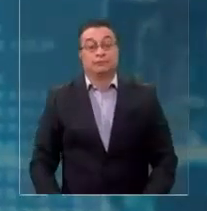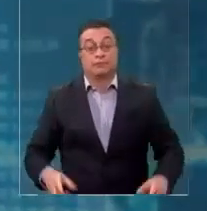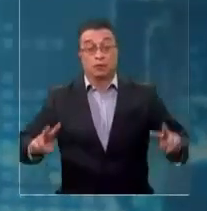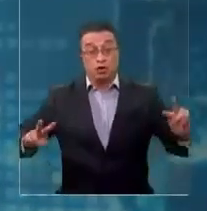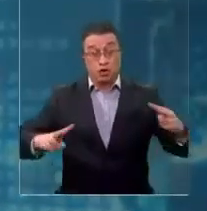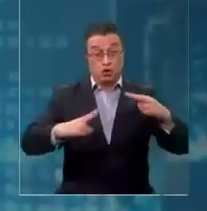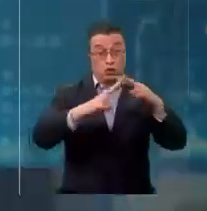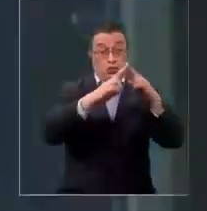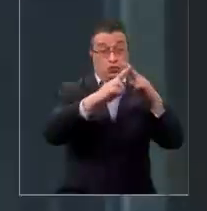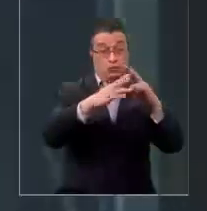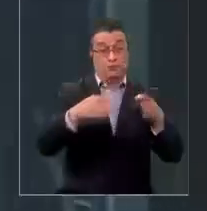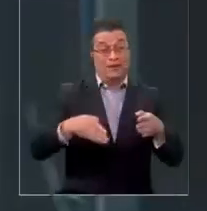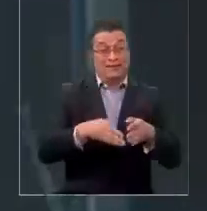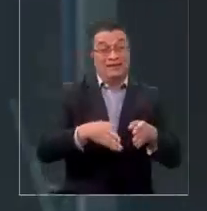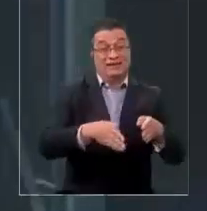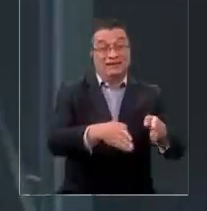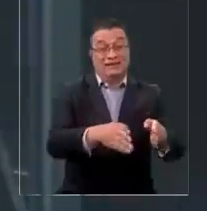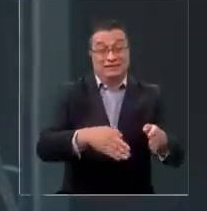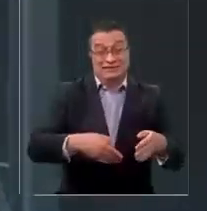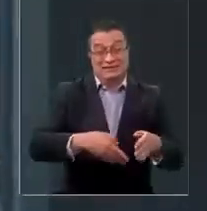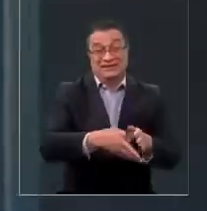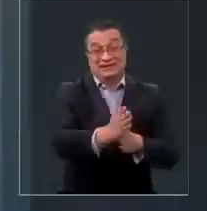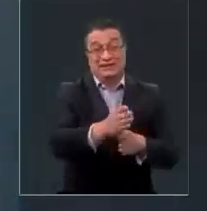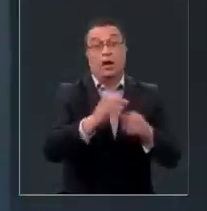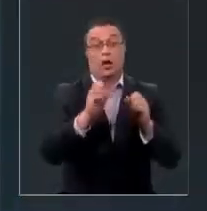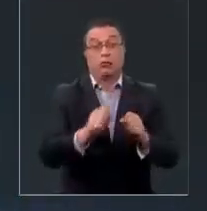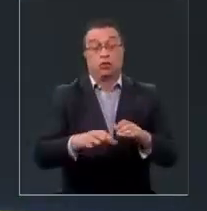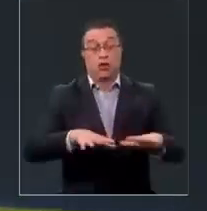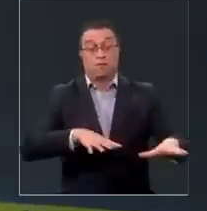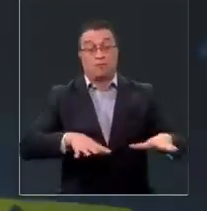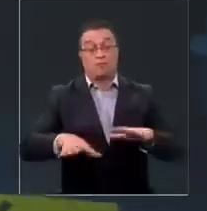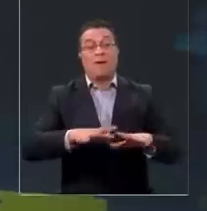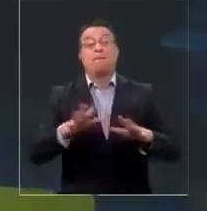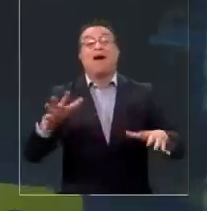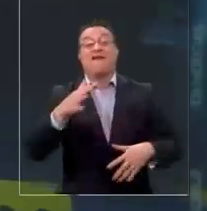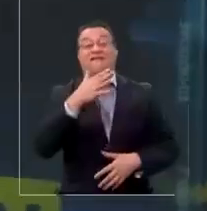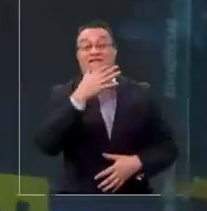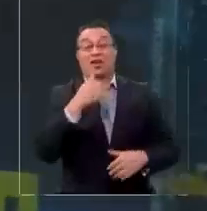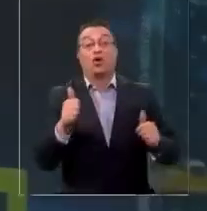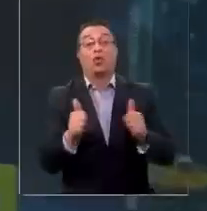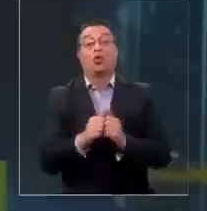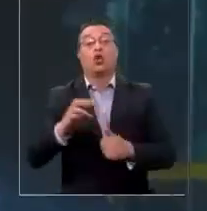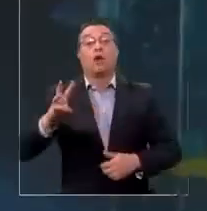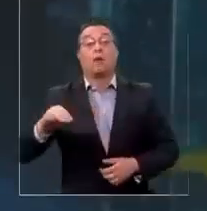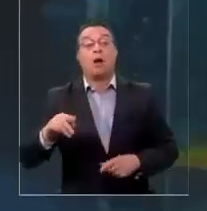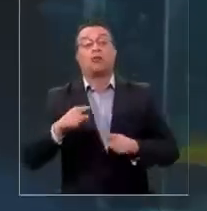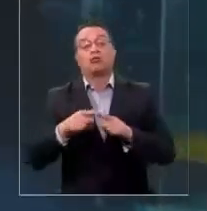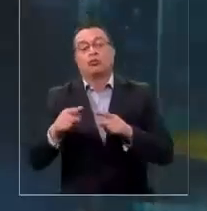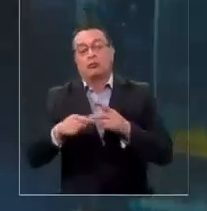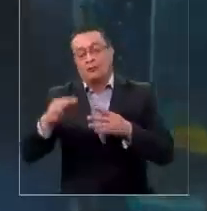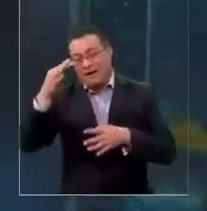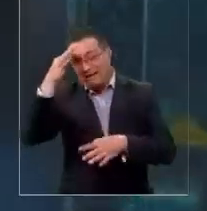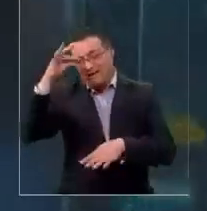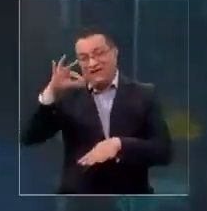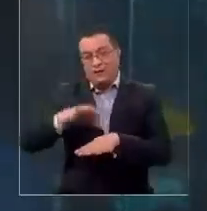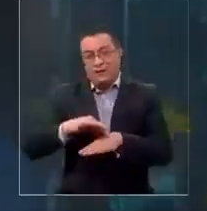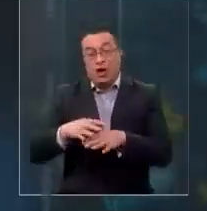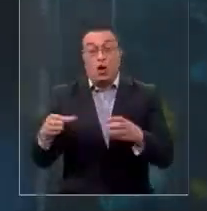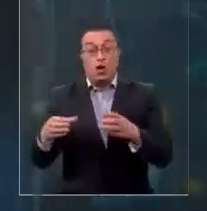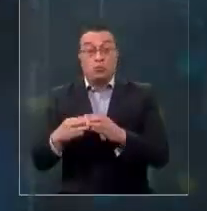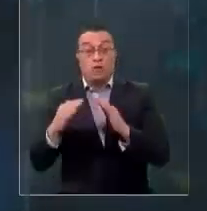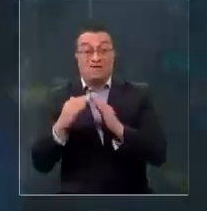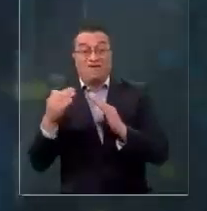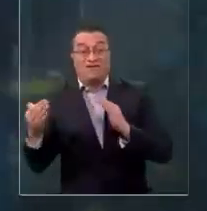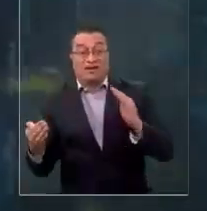Construyó una salida en su casa para poder movilizarse más fácilmente junto a su madre, que tiene varias enfermedades. Y un grupo de